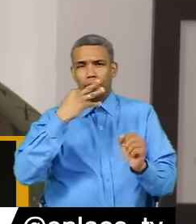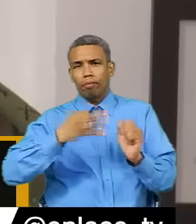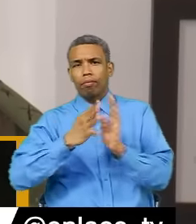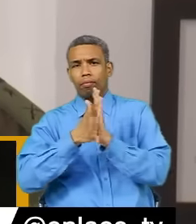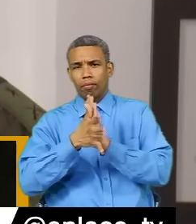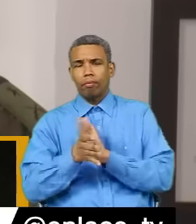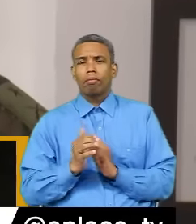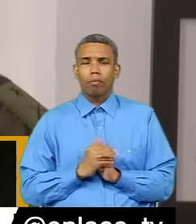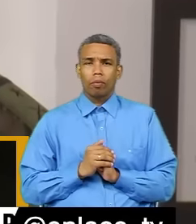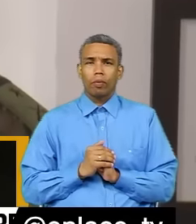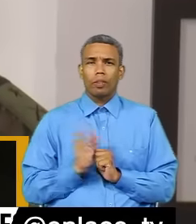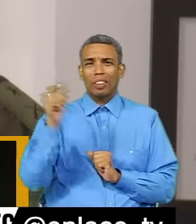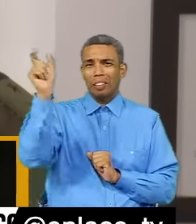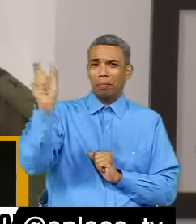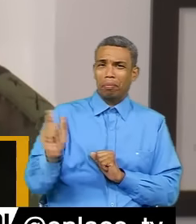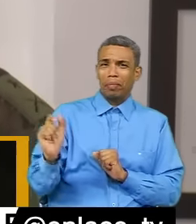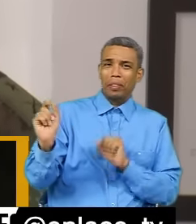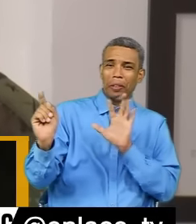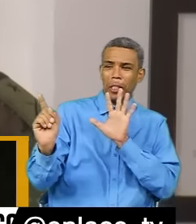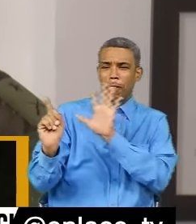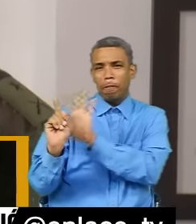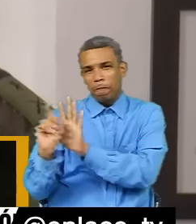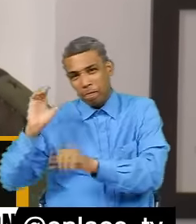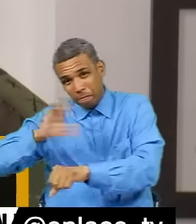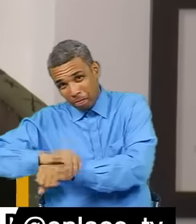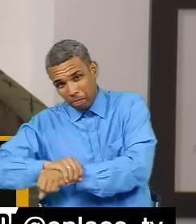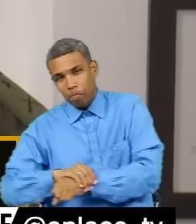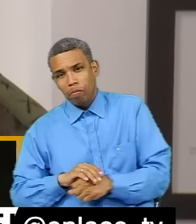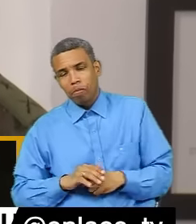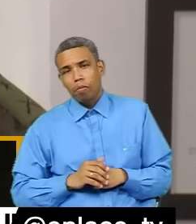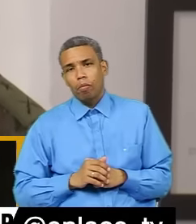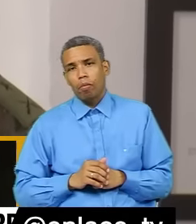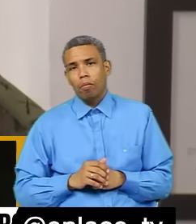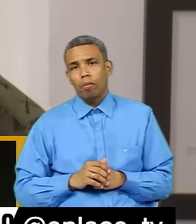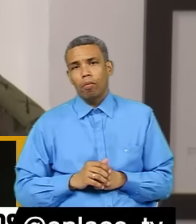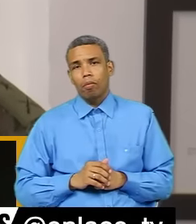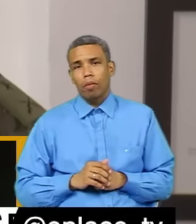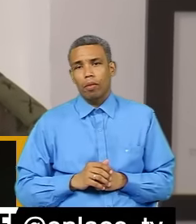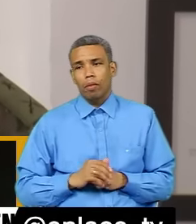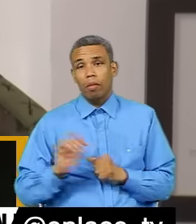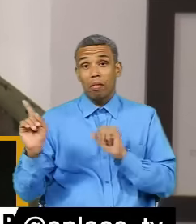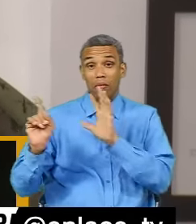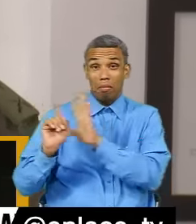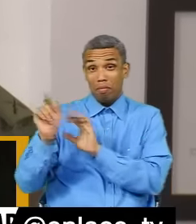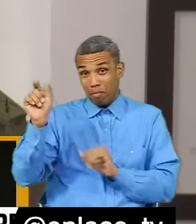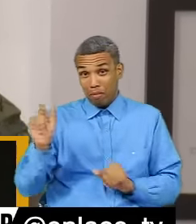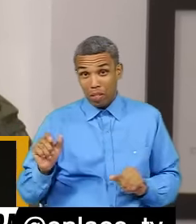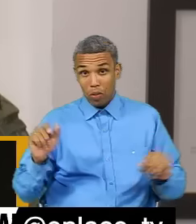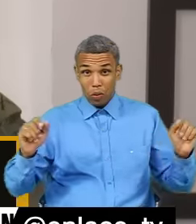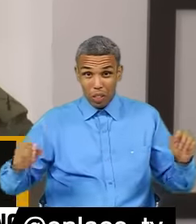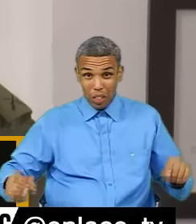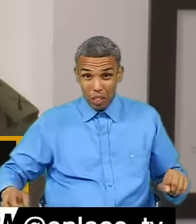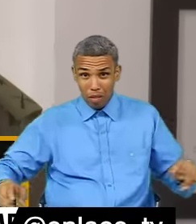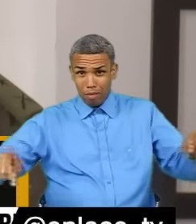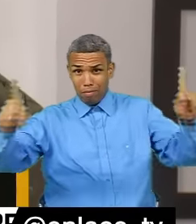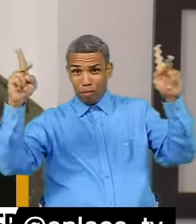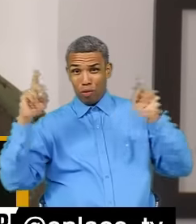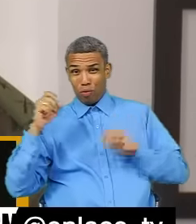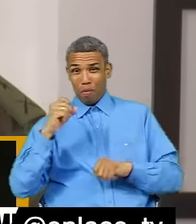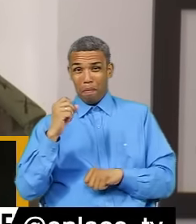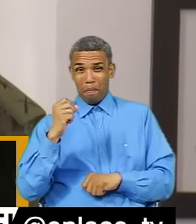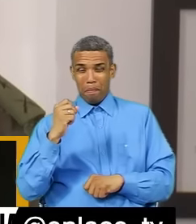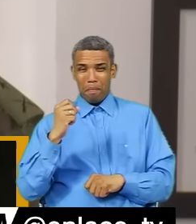persona que pretendía cruzar por el puente Guillermo Gaviria 240 metros cúbicos